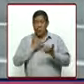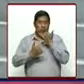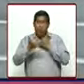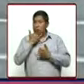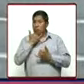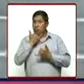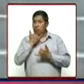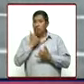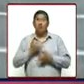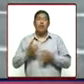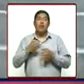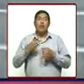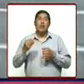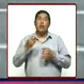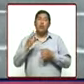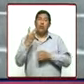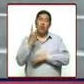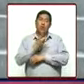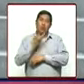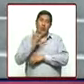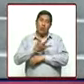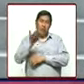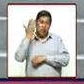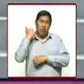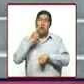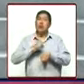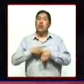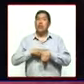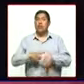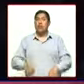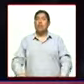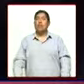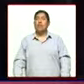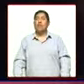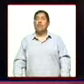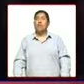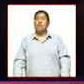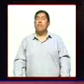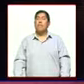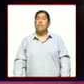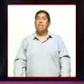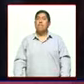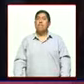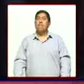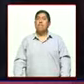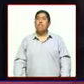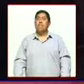están haciendo no desde hace 3 días, sino ya desde hace tiempo atrás.